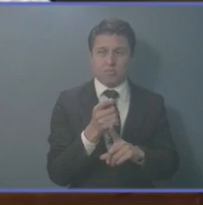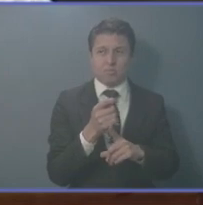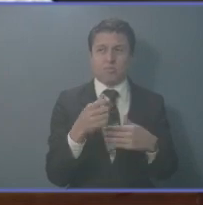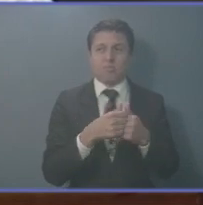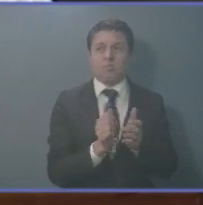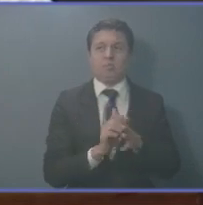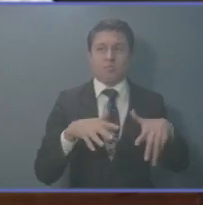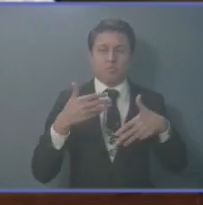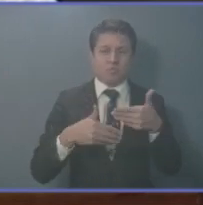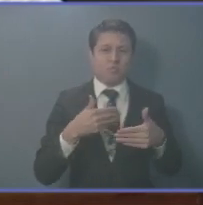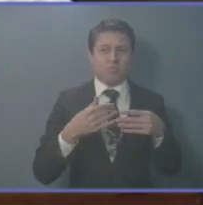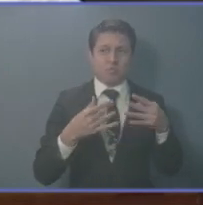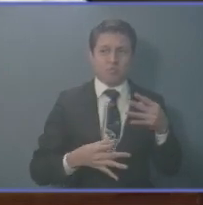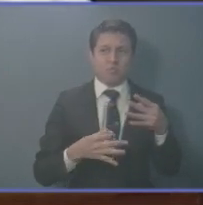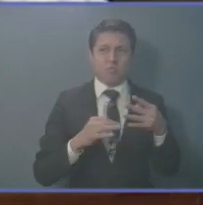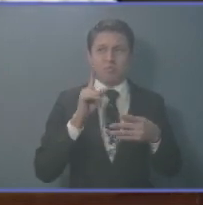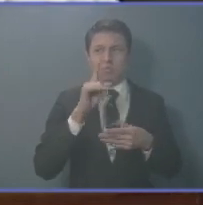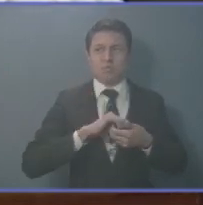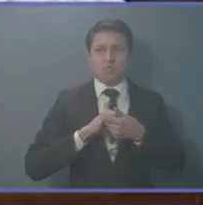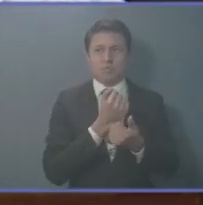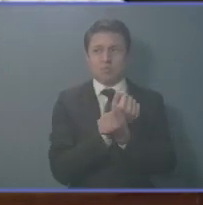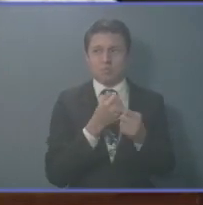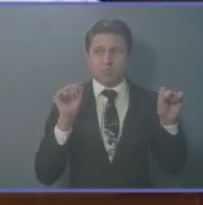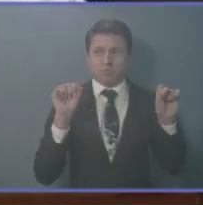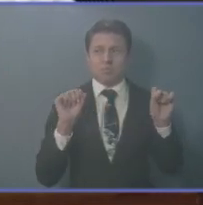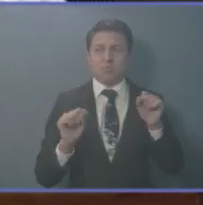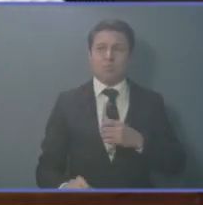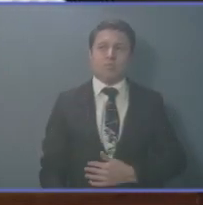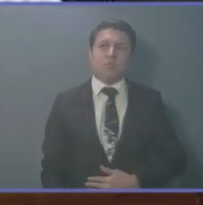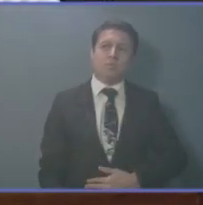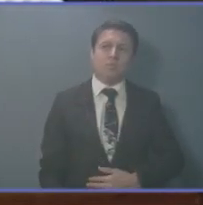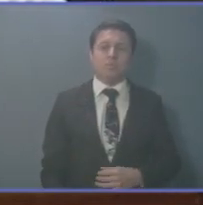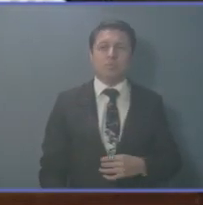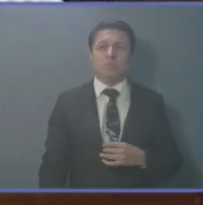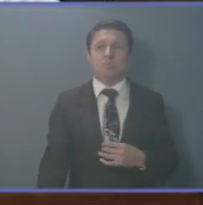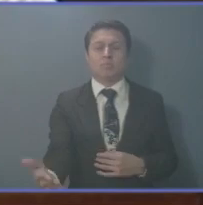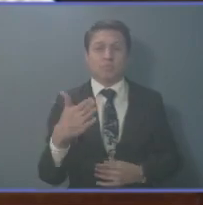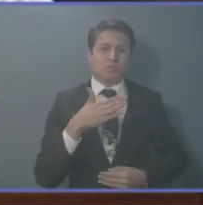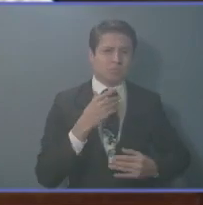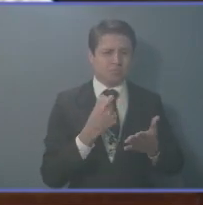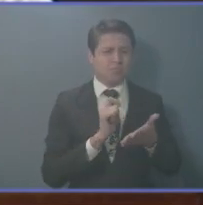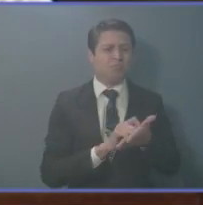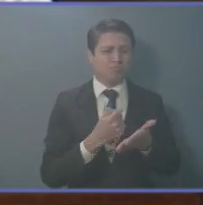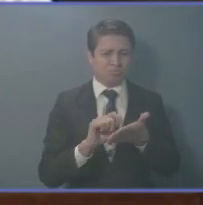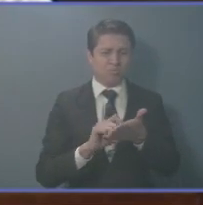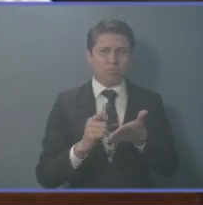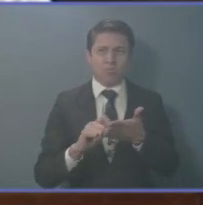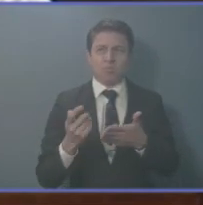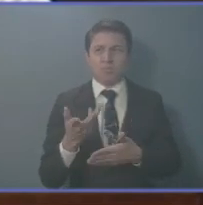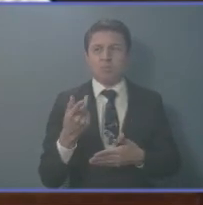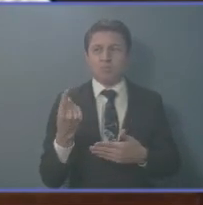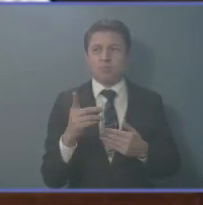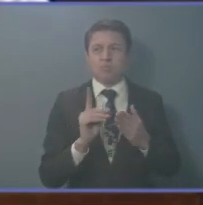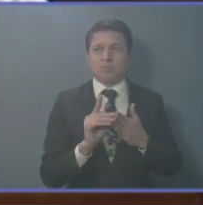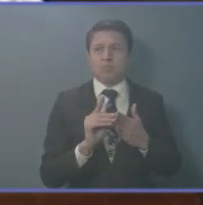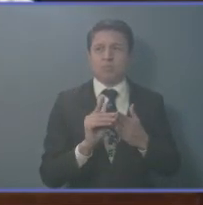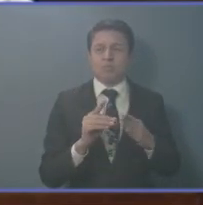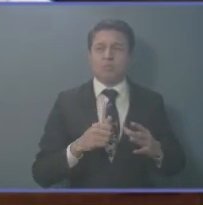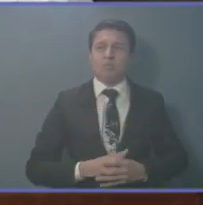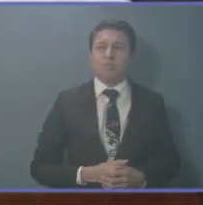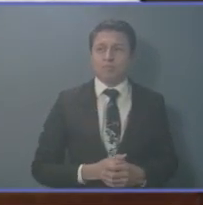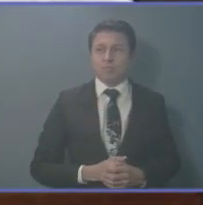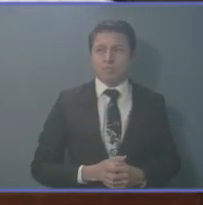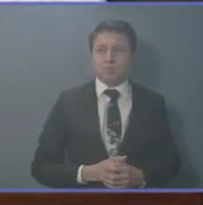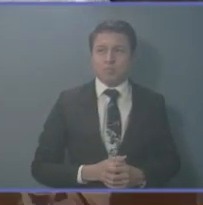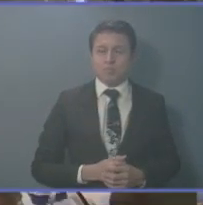Pleno Legislativo para efectos legales consiguientes. Yo, señor Libertad, y tiene la mayoría de firmas, señor presidente.